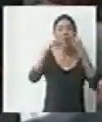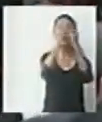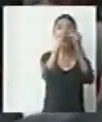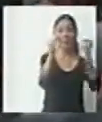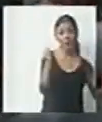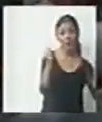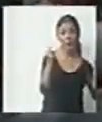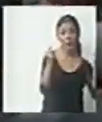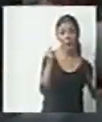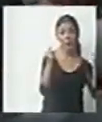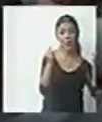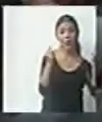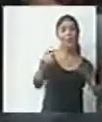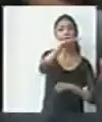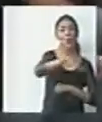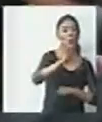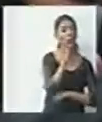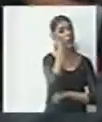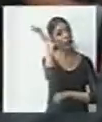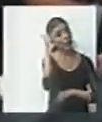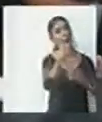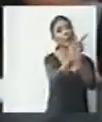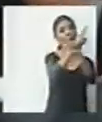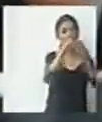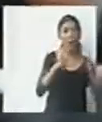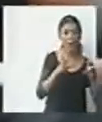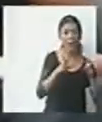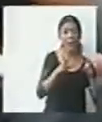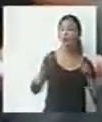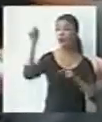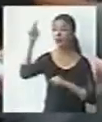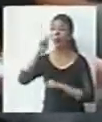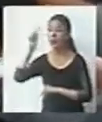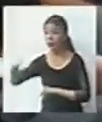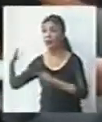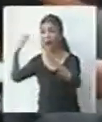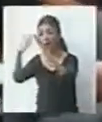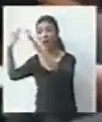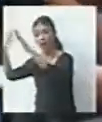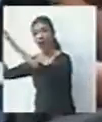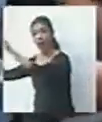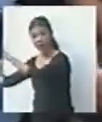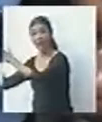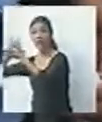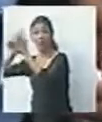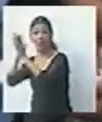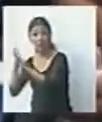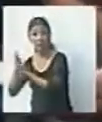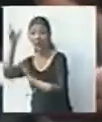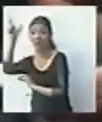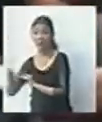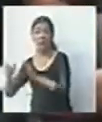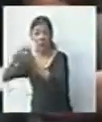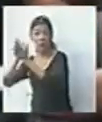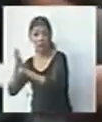voy a interferir en tu decisión. ¿Qué estás queriendo decir? Te estoy queriendo decir, sin amenazarte, sin nada, que hay un juez que ha dicho que